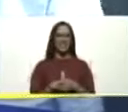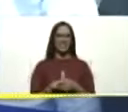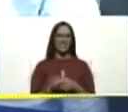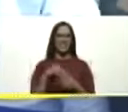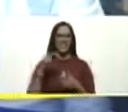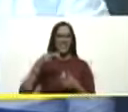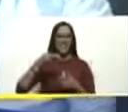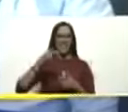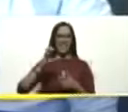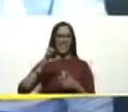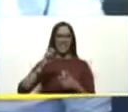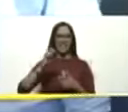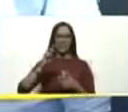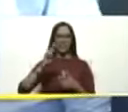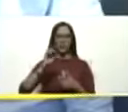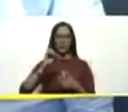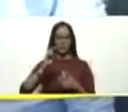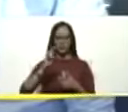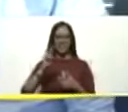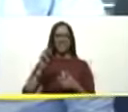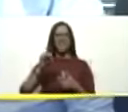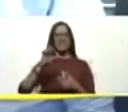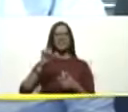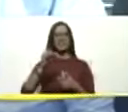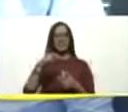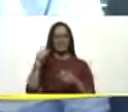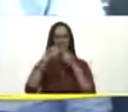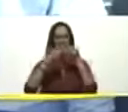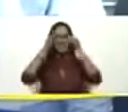Néstor, se hacen cejas.